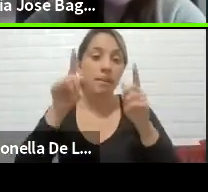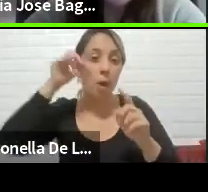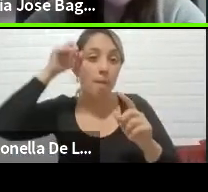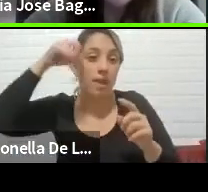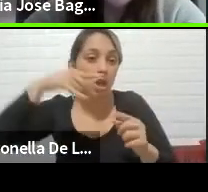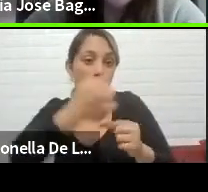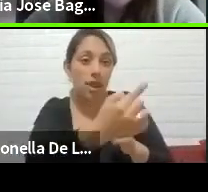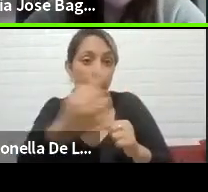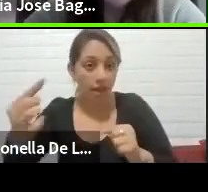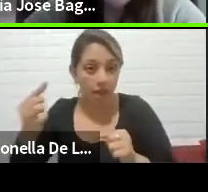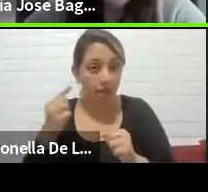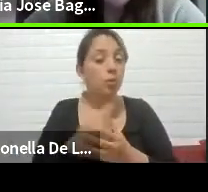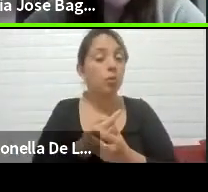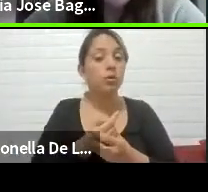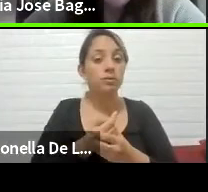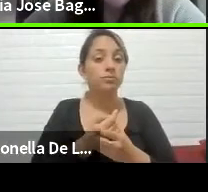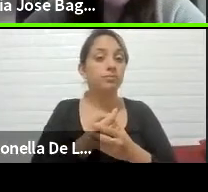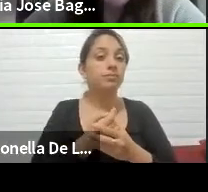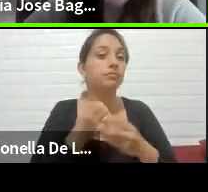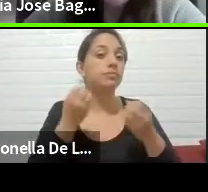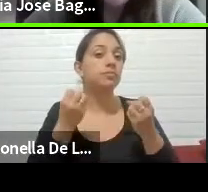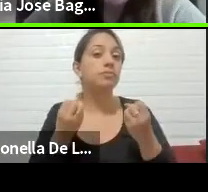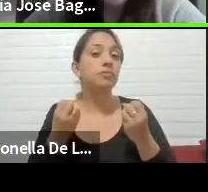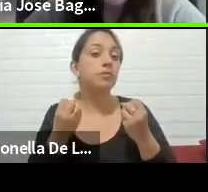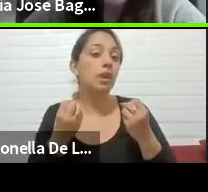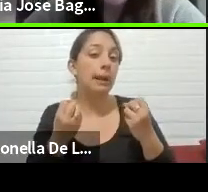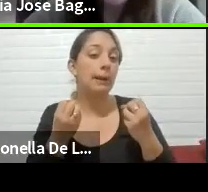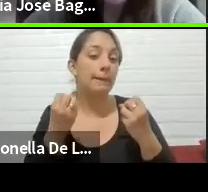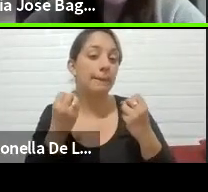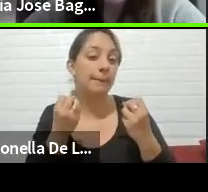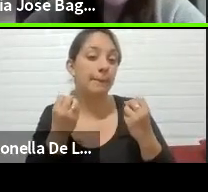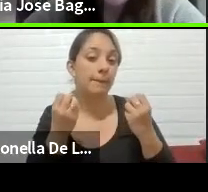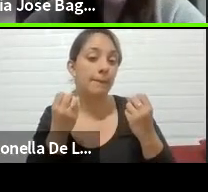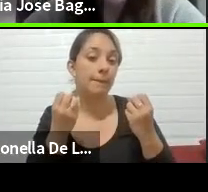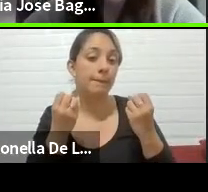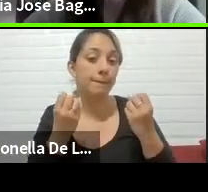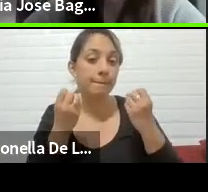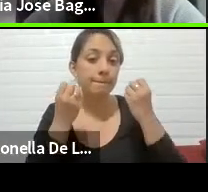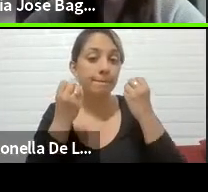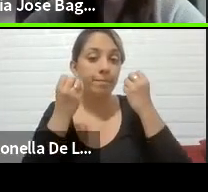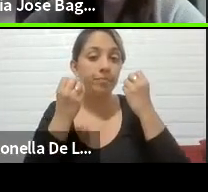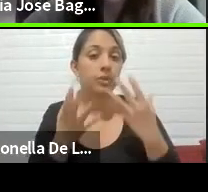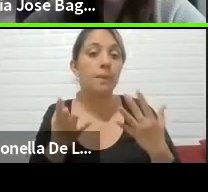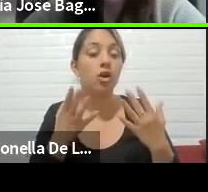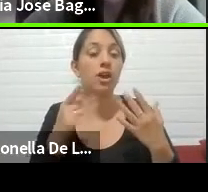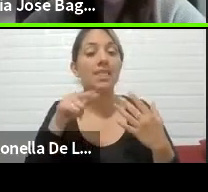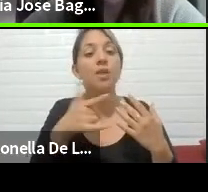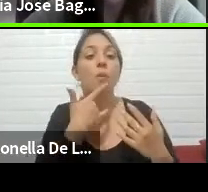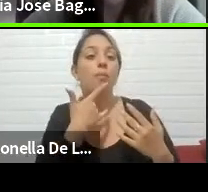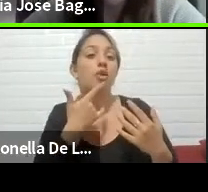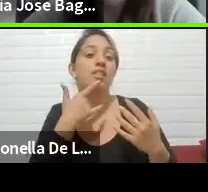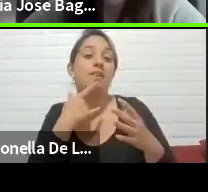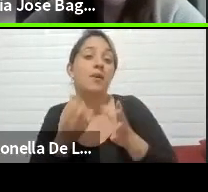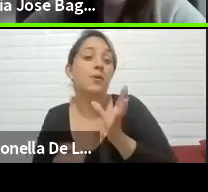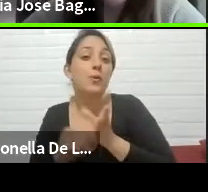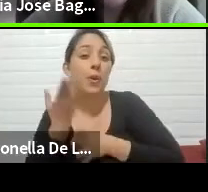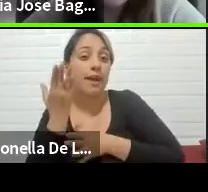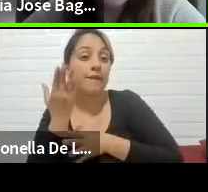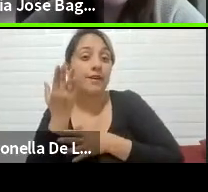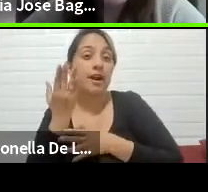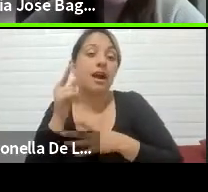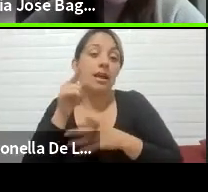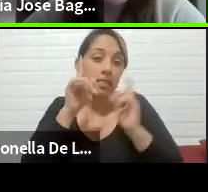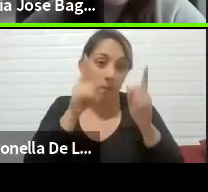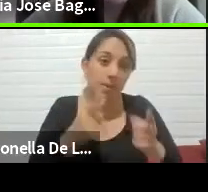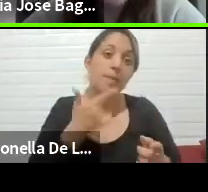opiniones, en el sentido de que consideramos que esta es una política nueva y como política